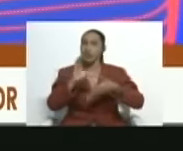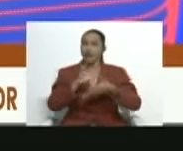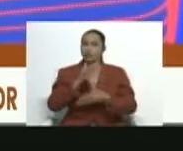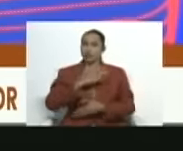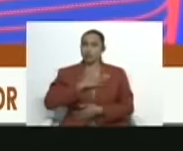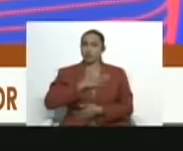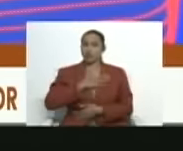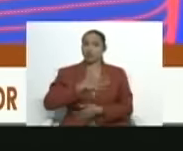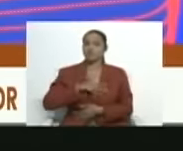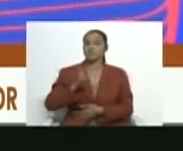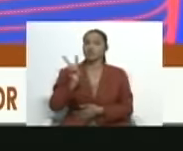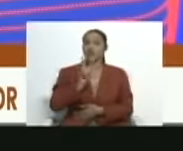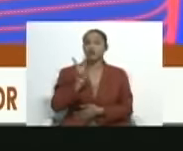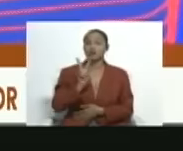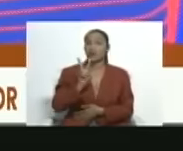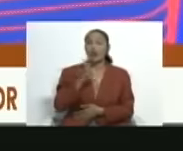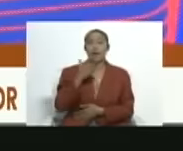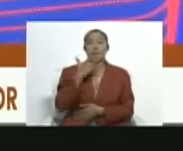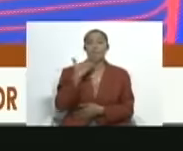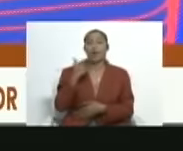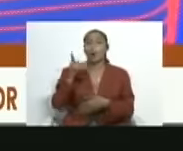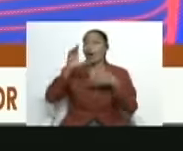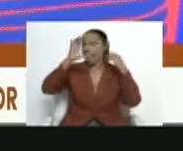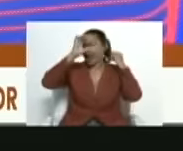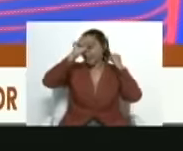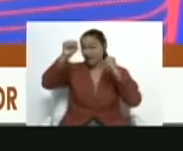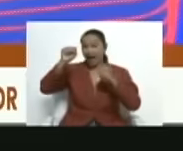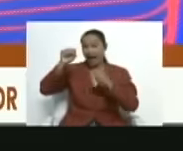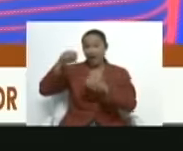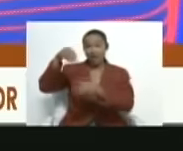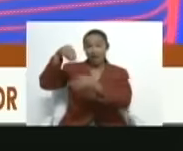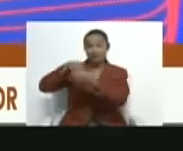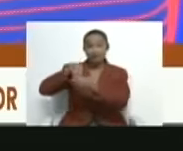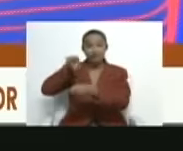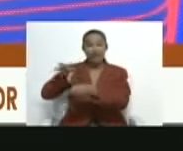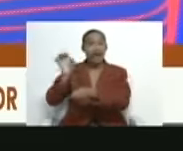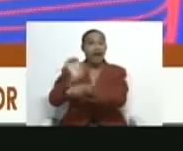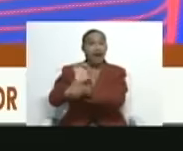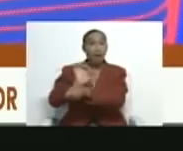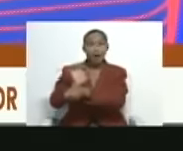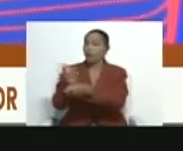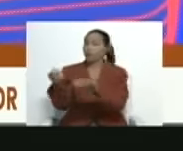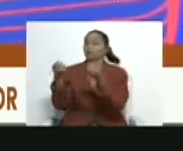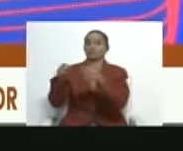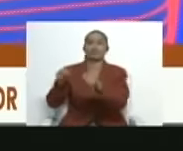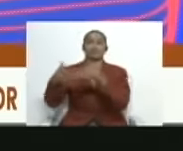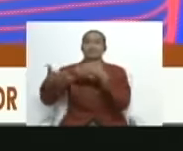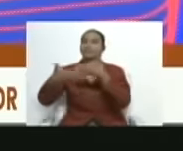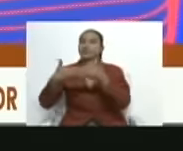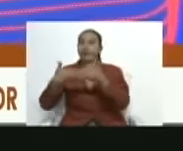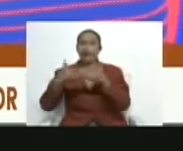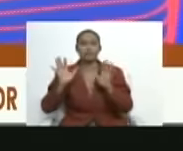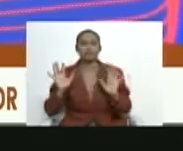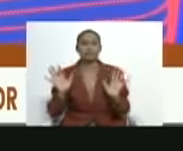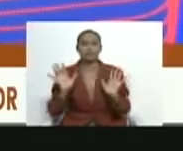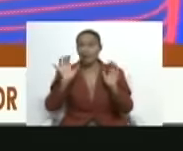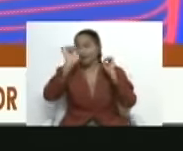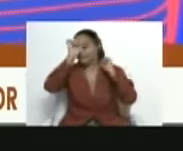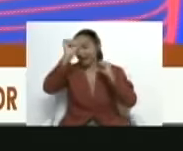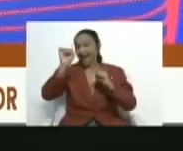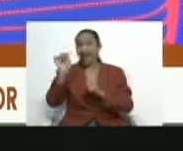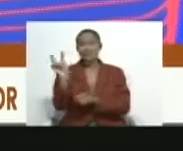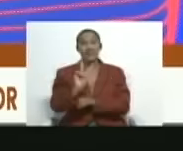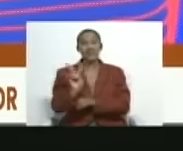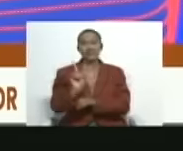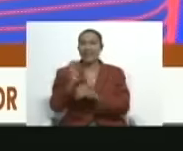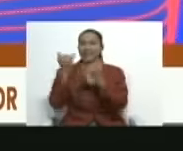ordenado cerrar nuestra embajada en Ecuador cerrar el consulado en Quito cerrar de inmediato